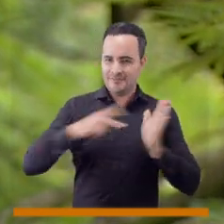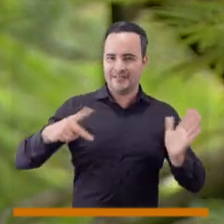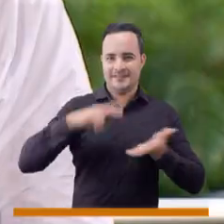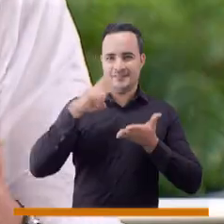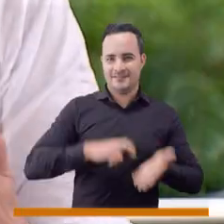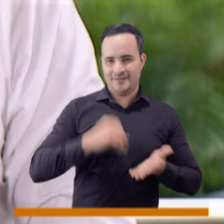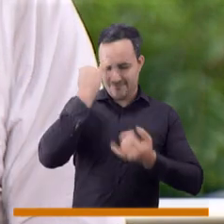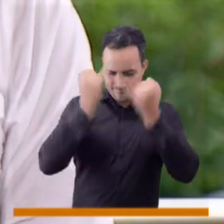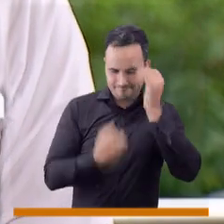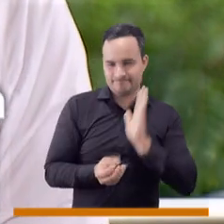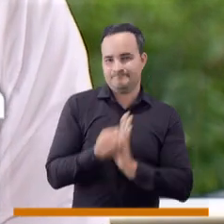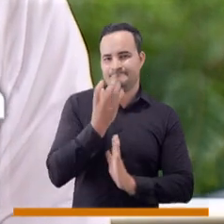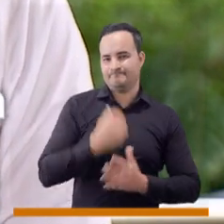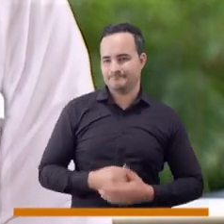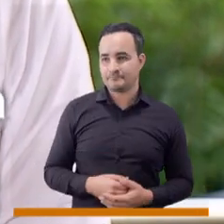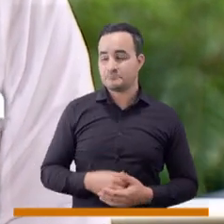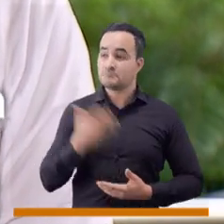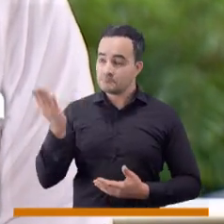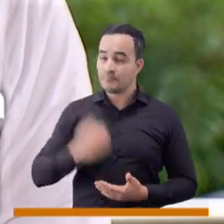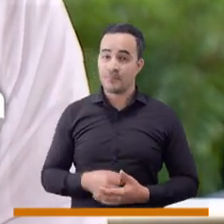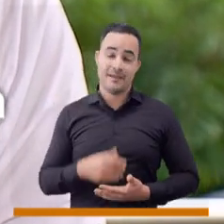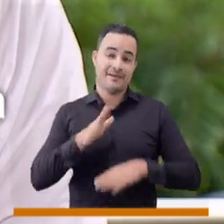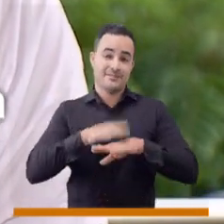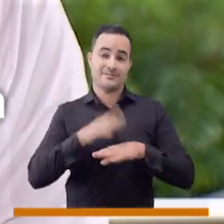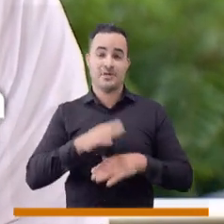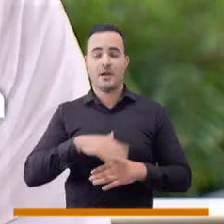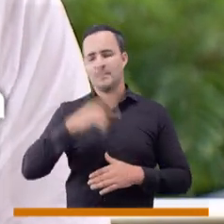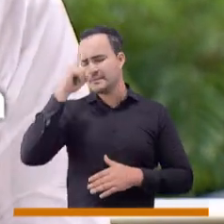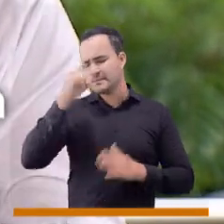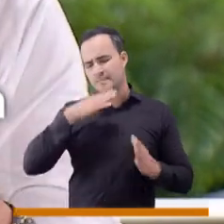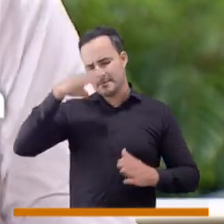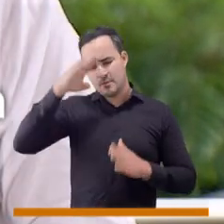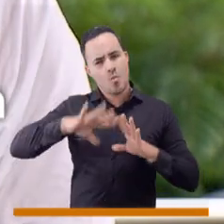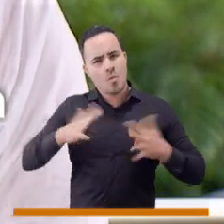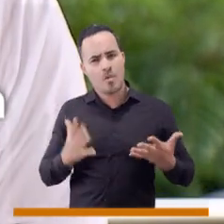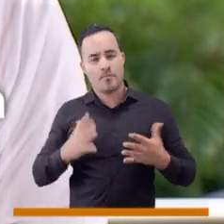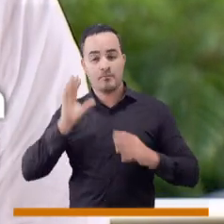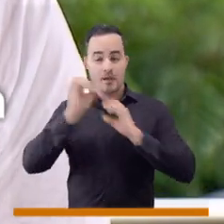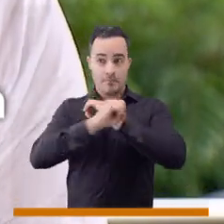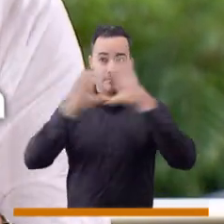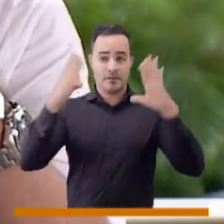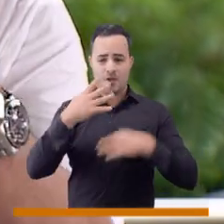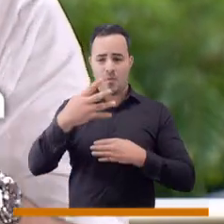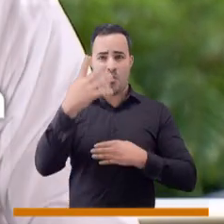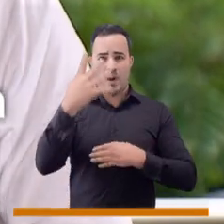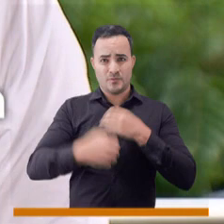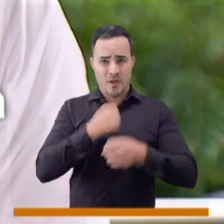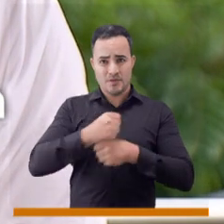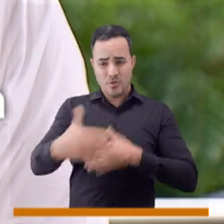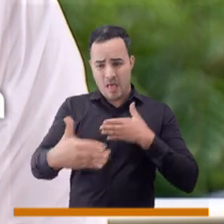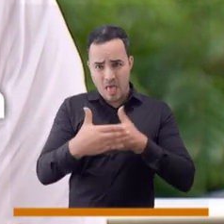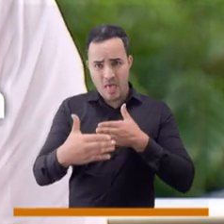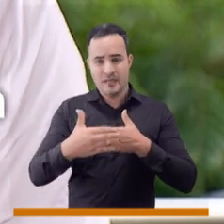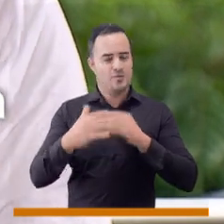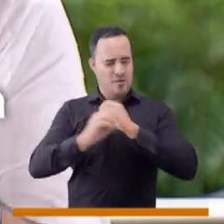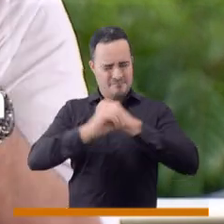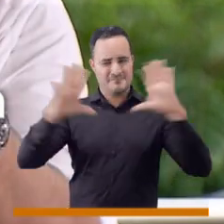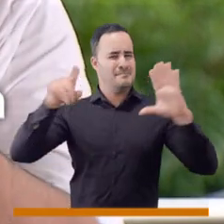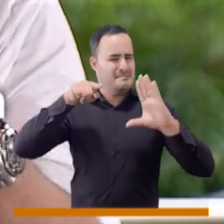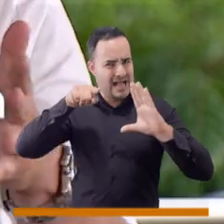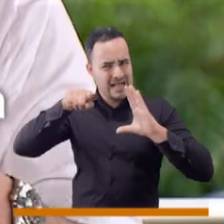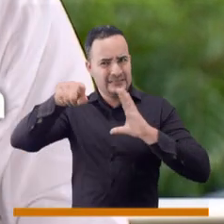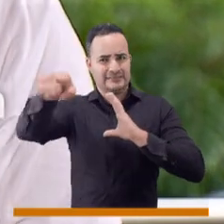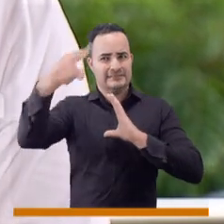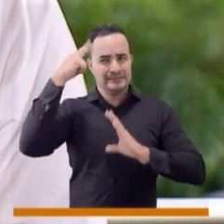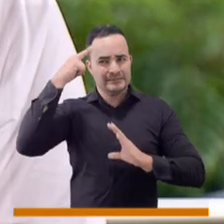concejal. Catherine, la ciudad no la podemos pensar cada 4 años. Tenemos que proyectarla y tenemos que buscarle cuál es esa vocación verdadera,